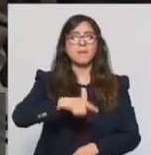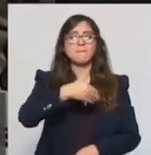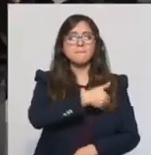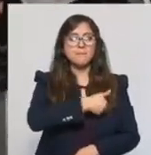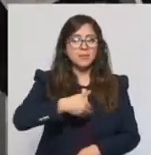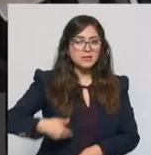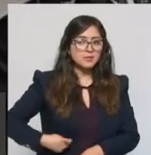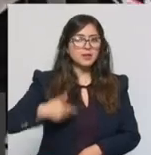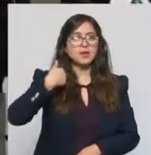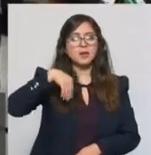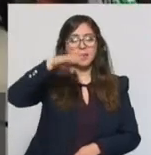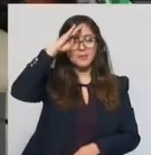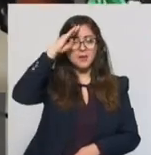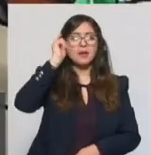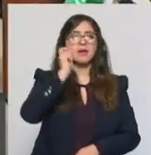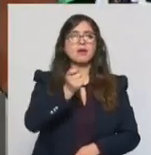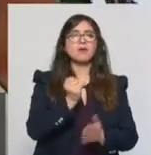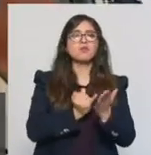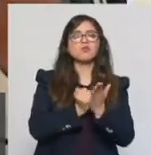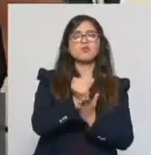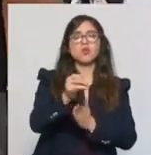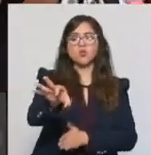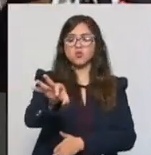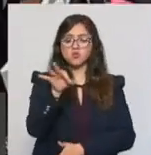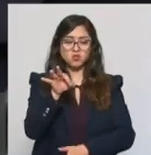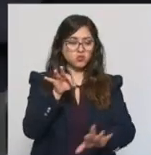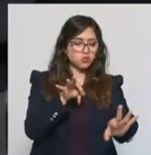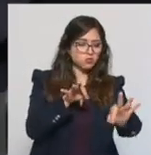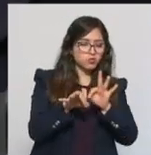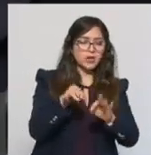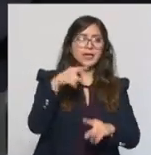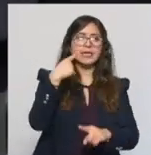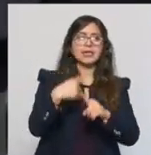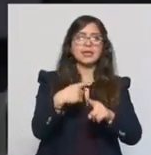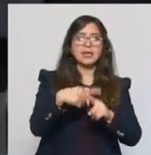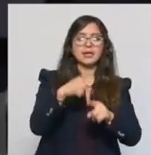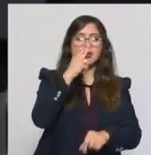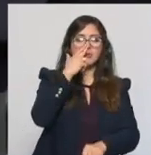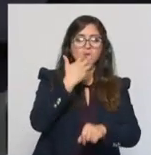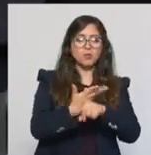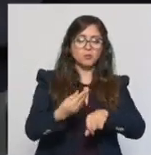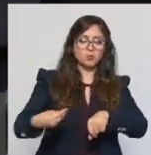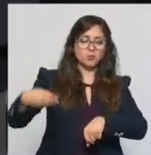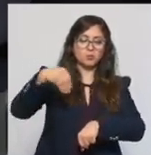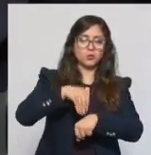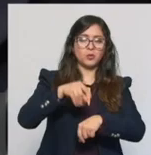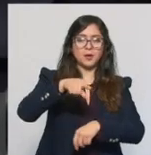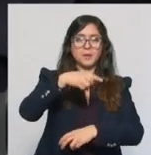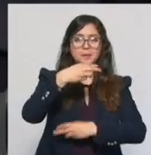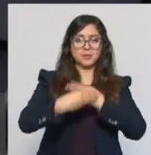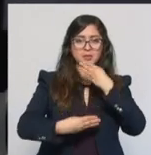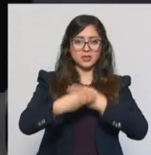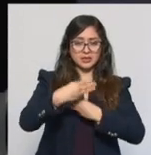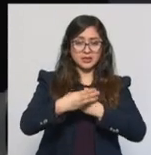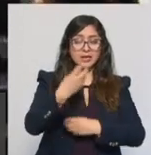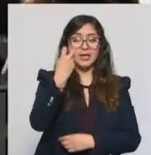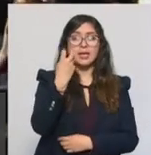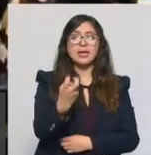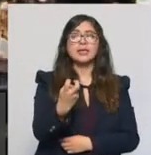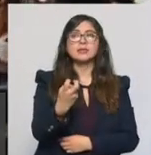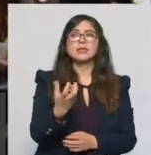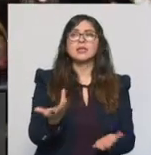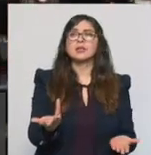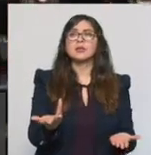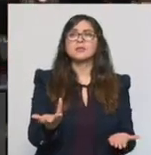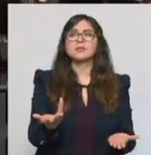de decidir cuál de los que van en la terna es el que se queda como ministro. Claro. Es el único, ¿cómo le diría yo a